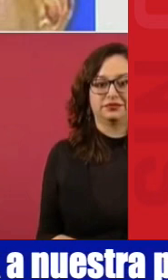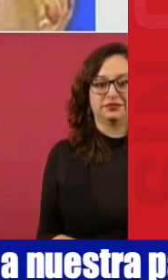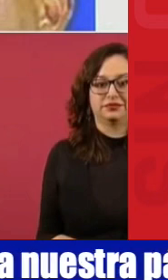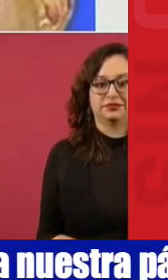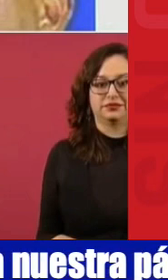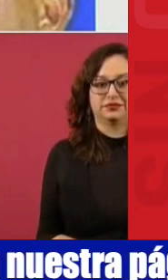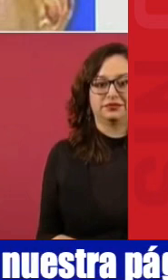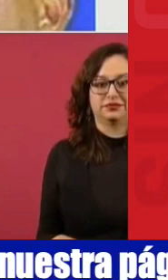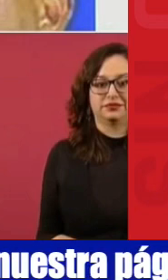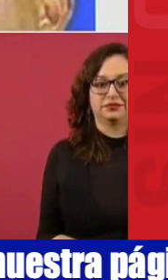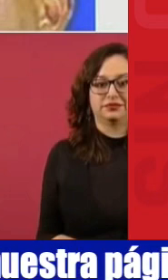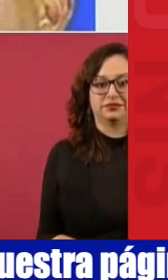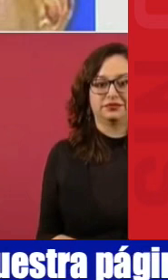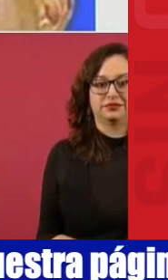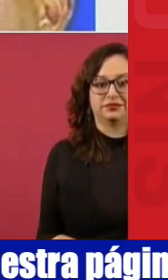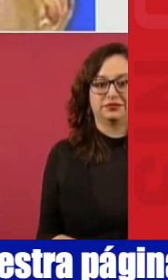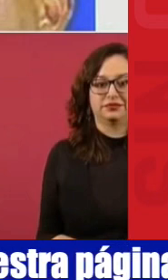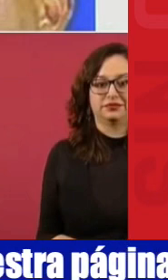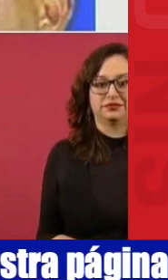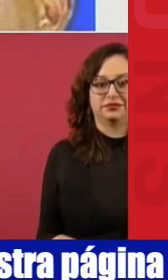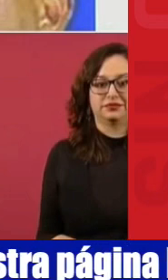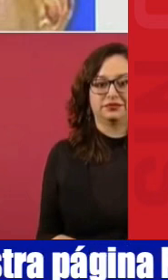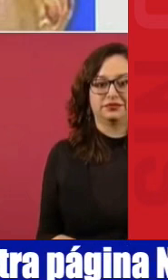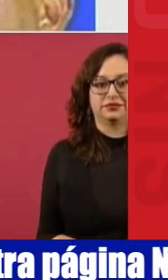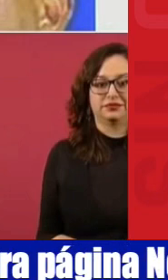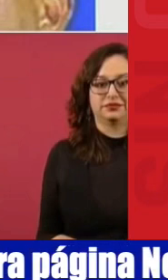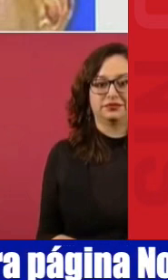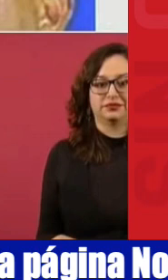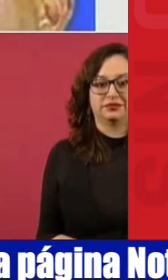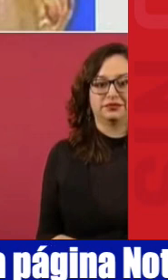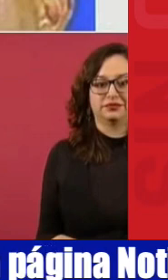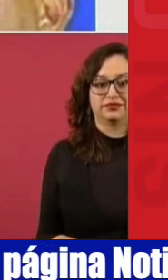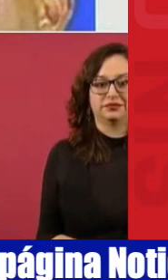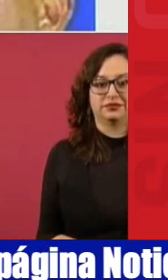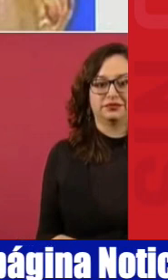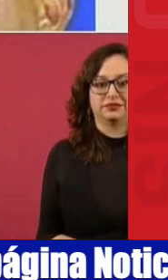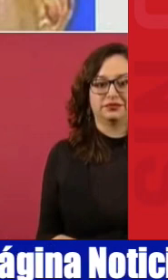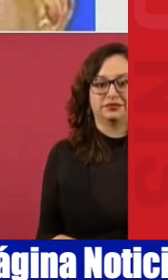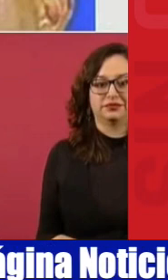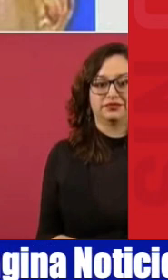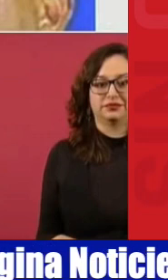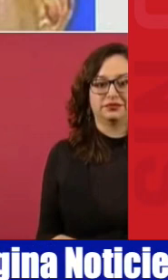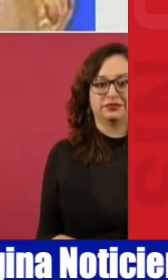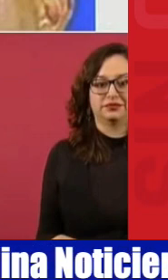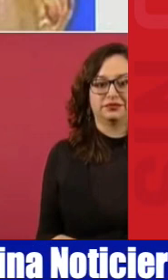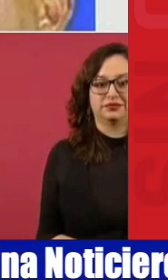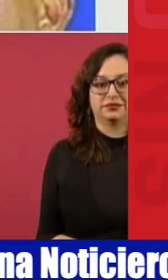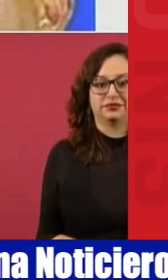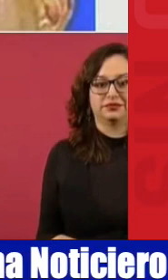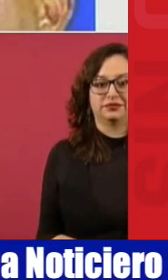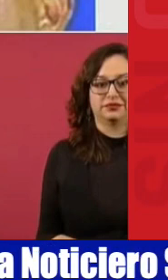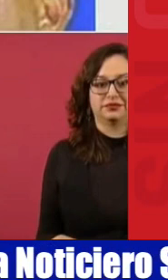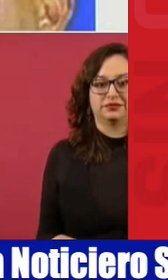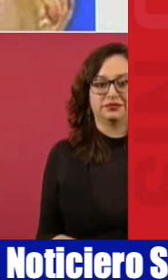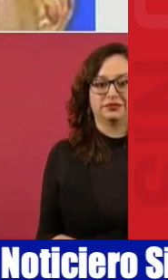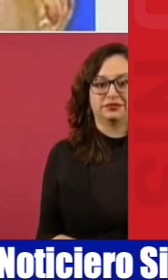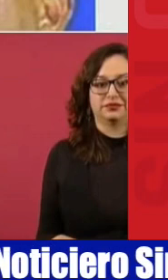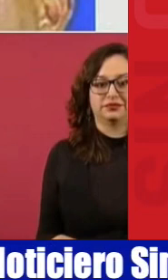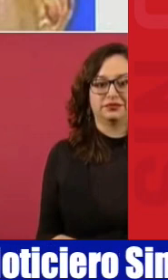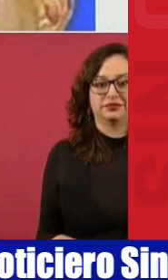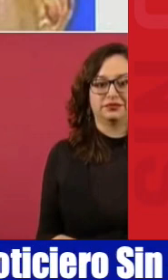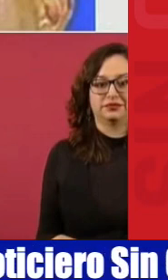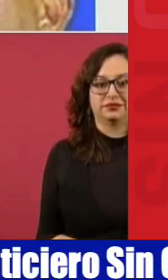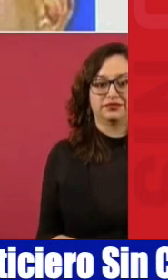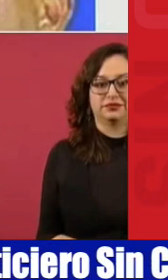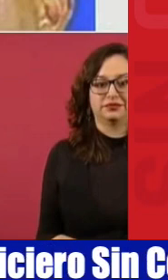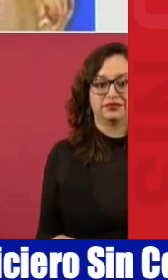quisieron hacerle en Proceso allá en 2006, ¿no? Que pusieron la estrategia soy yo con en ese entonces Andrés Manuel López